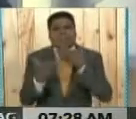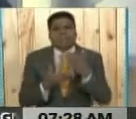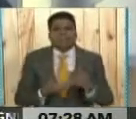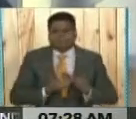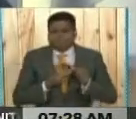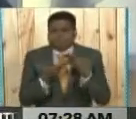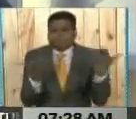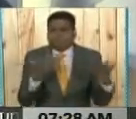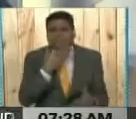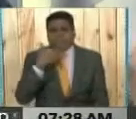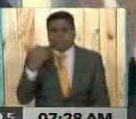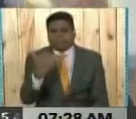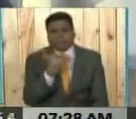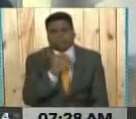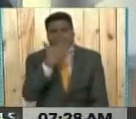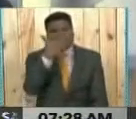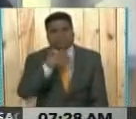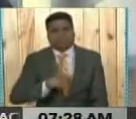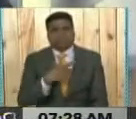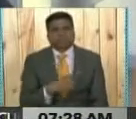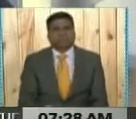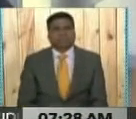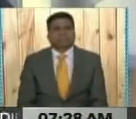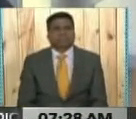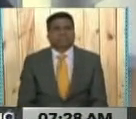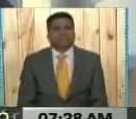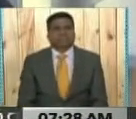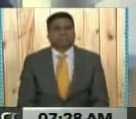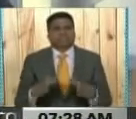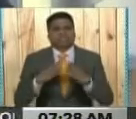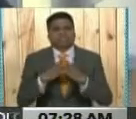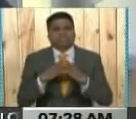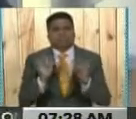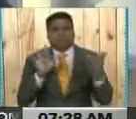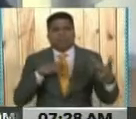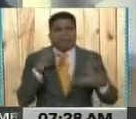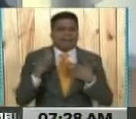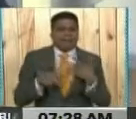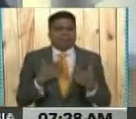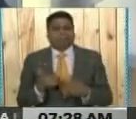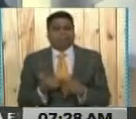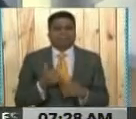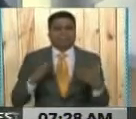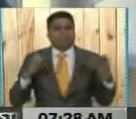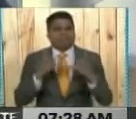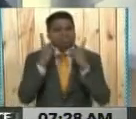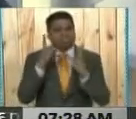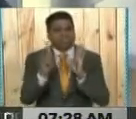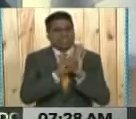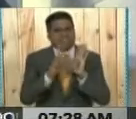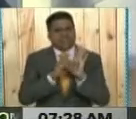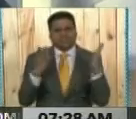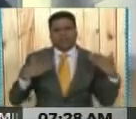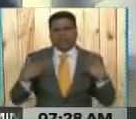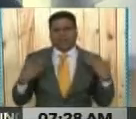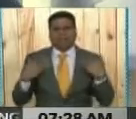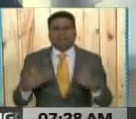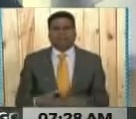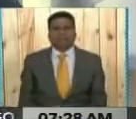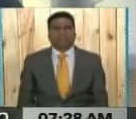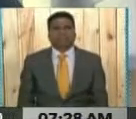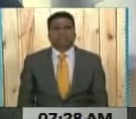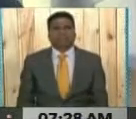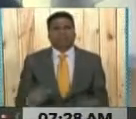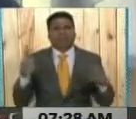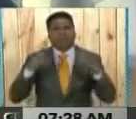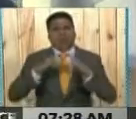para levantar ese ánimo, porque tenemos derecho a la alegría, tenemos derecho a también